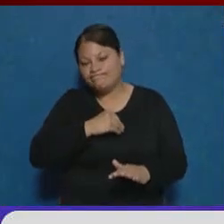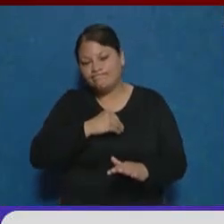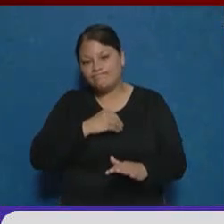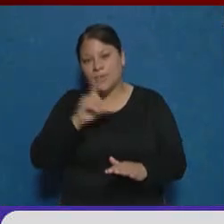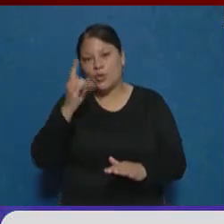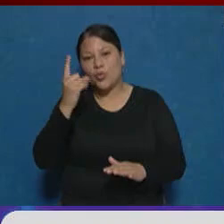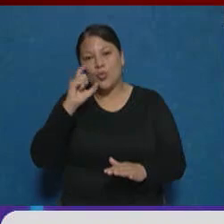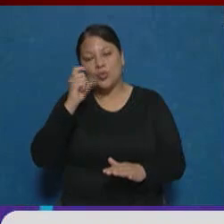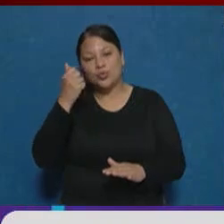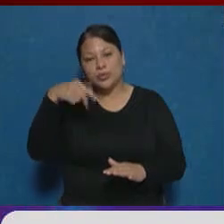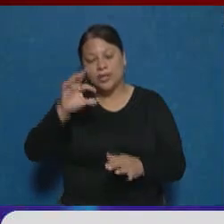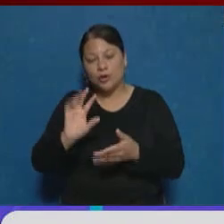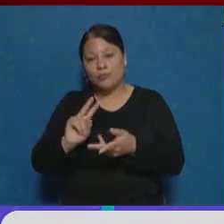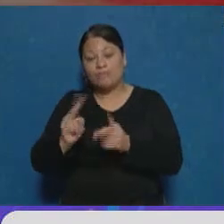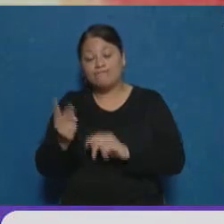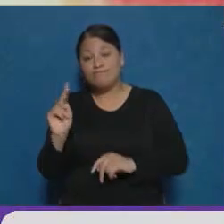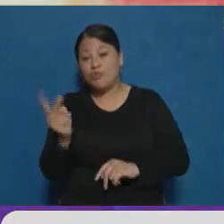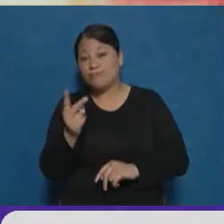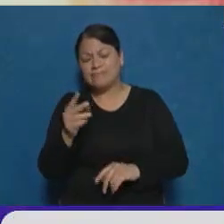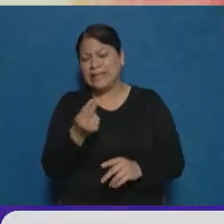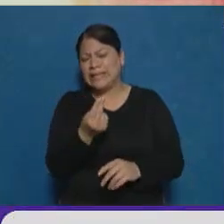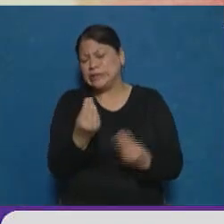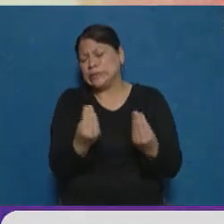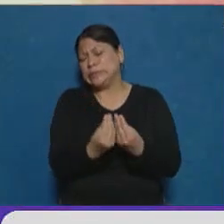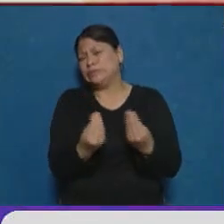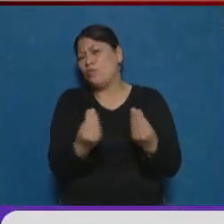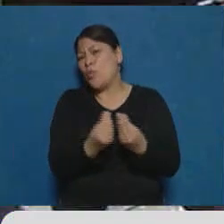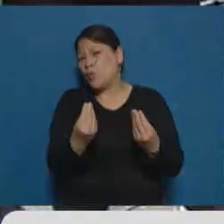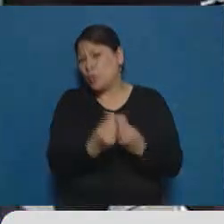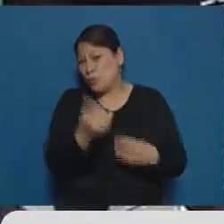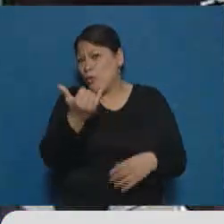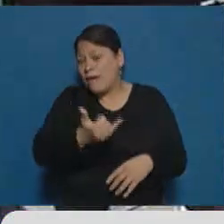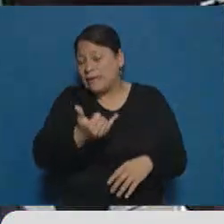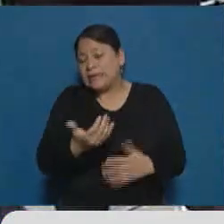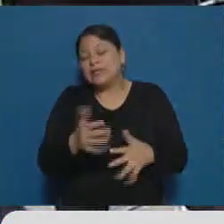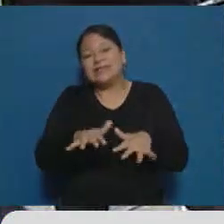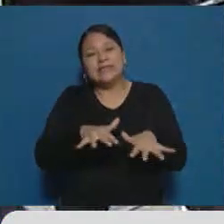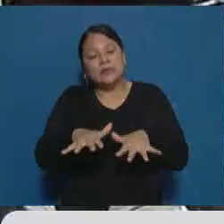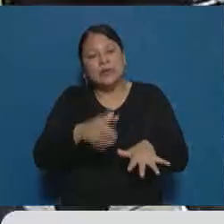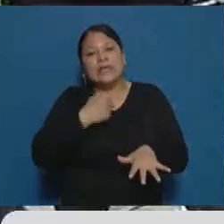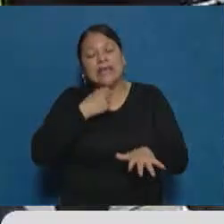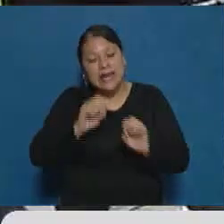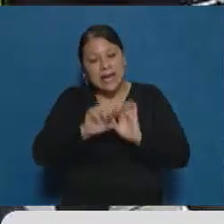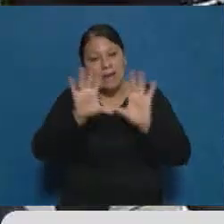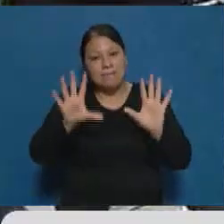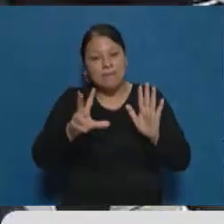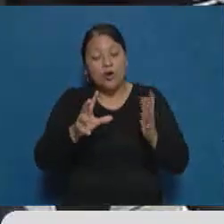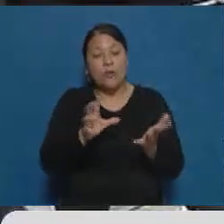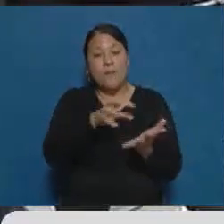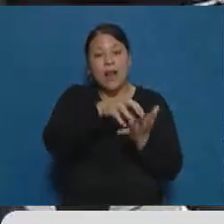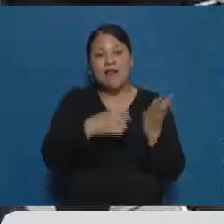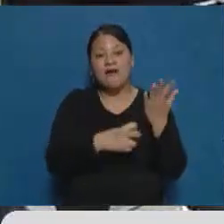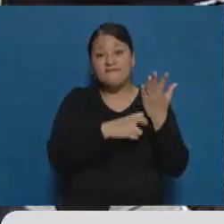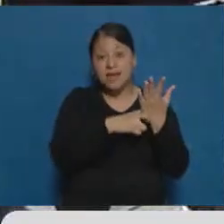Había mucho dinero de por medio y también, obviamente, una situación que se intenta esclarecer, pero que, como decía, para la fiscalía